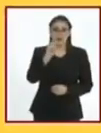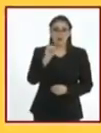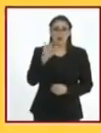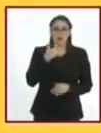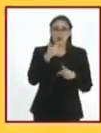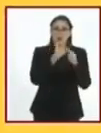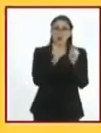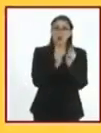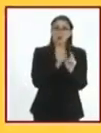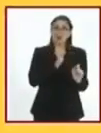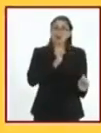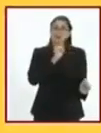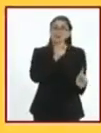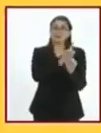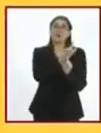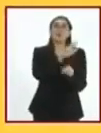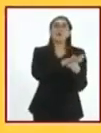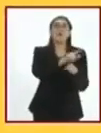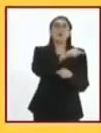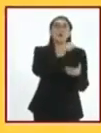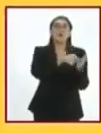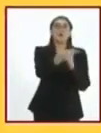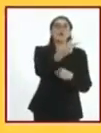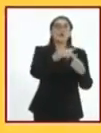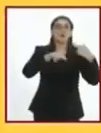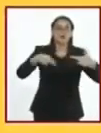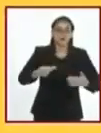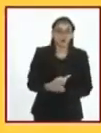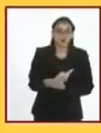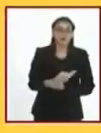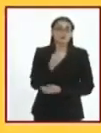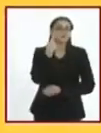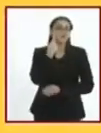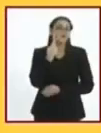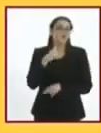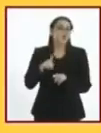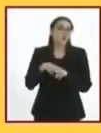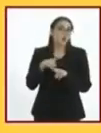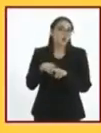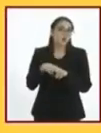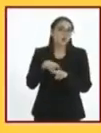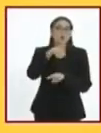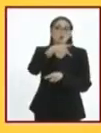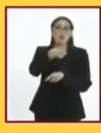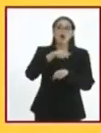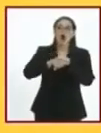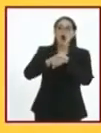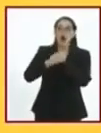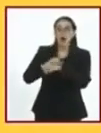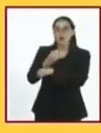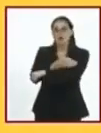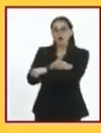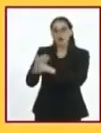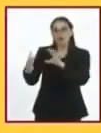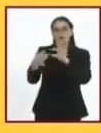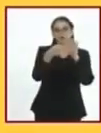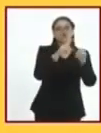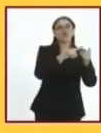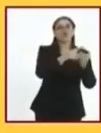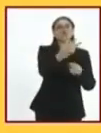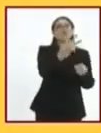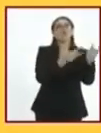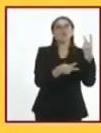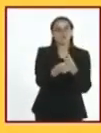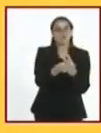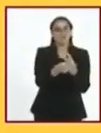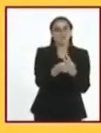de acuerdo con el origen étnico, color de piel y relaciones sociales de las personas. La desigualdad fue una